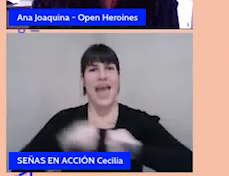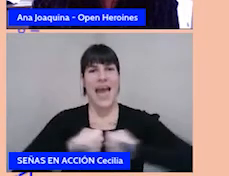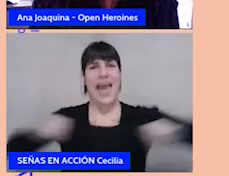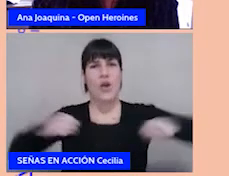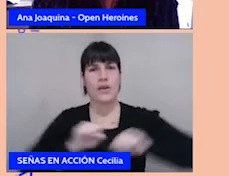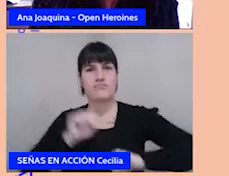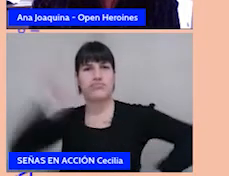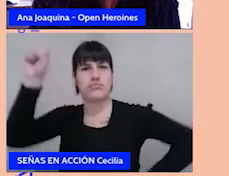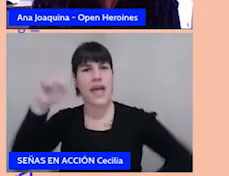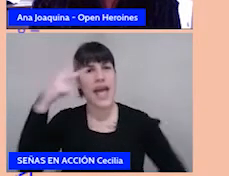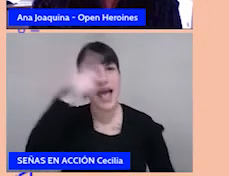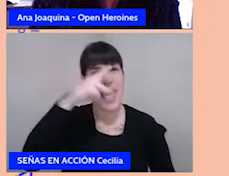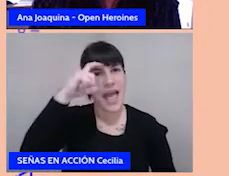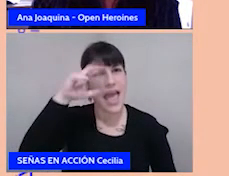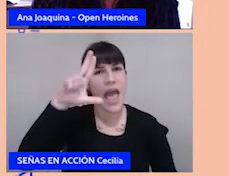de la Conferencia Internacional